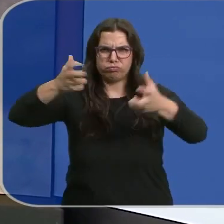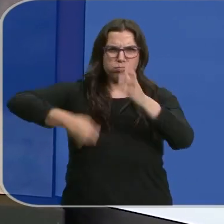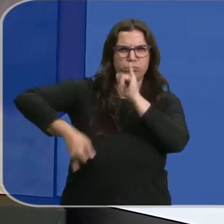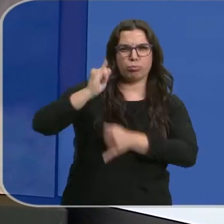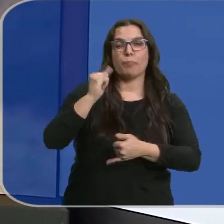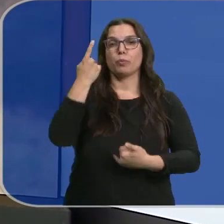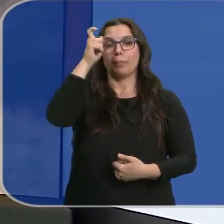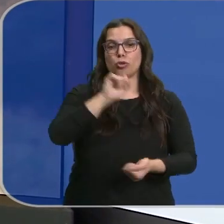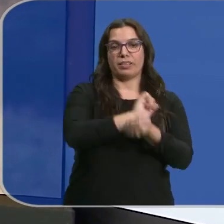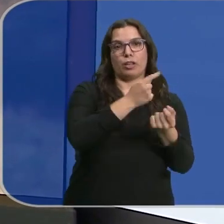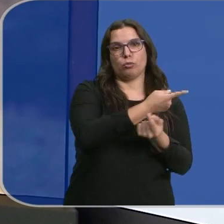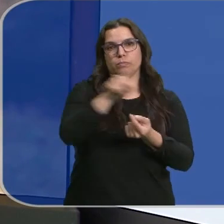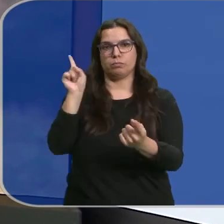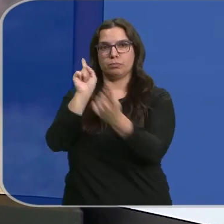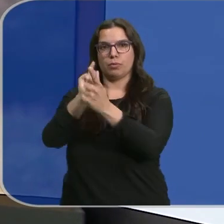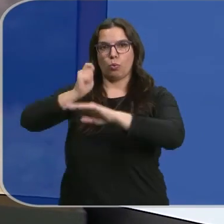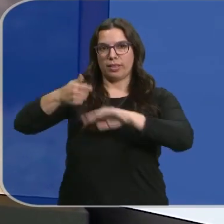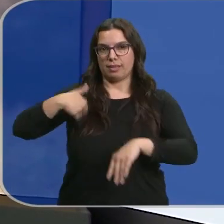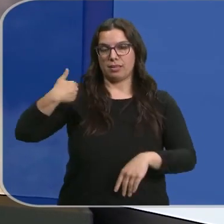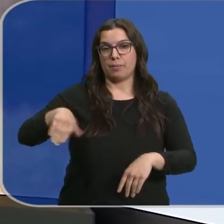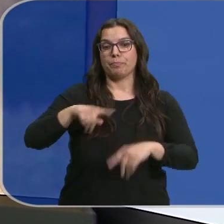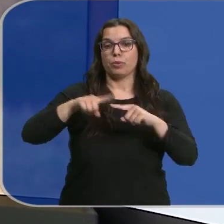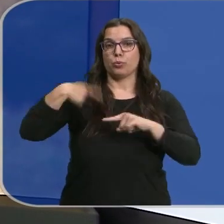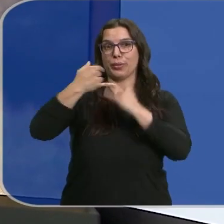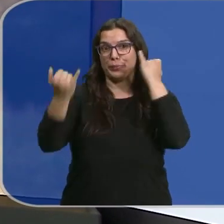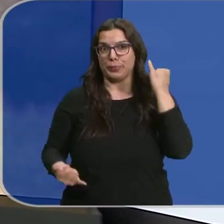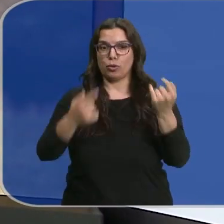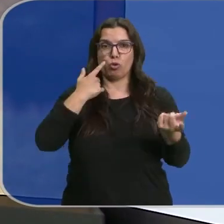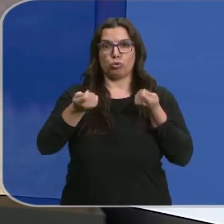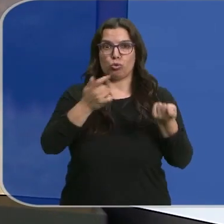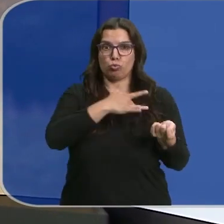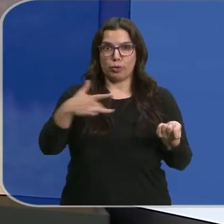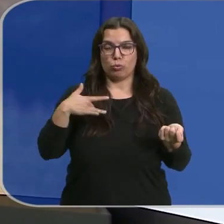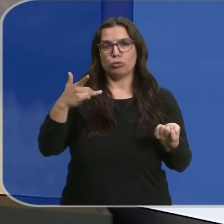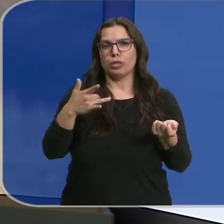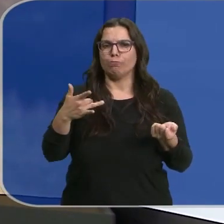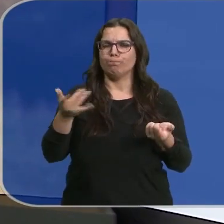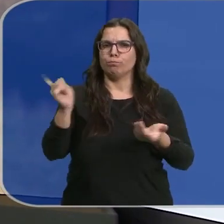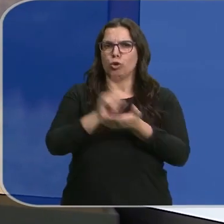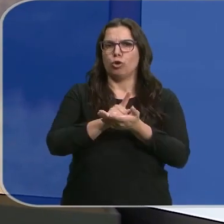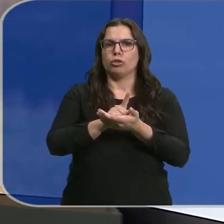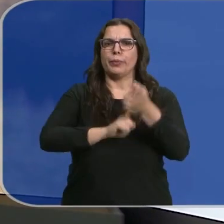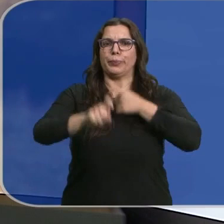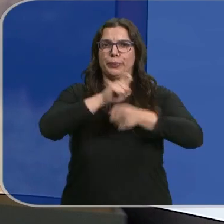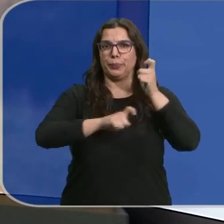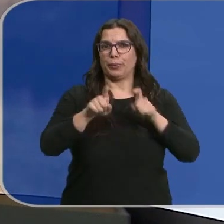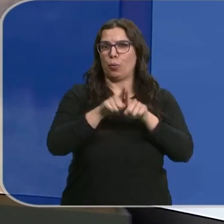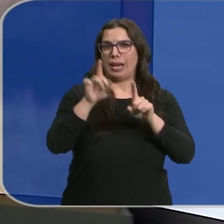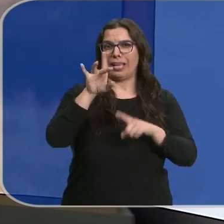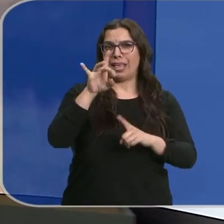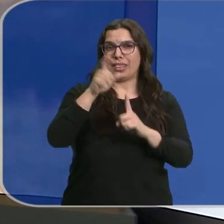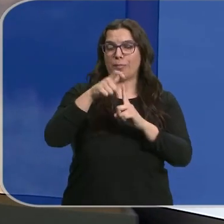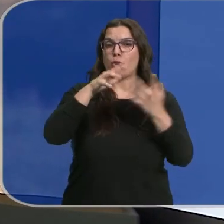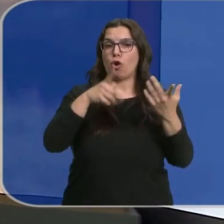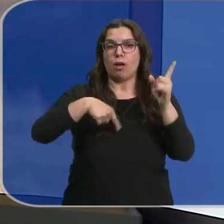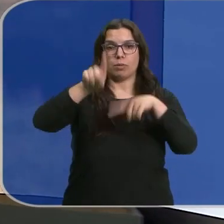Junta. Un detenido ha pasado a disposición judicial. La crisis que ha generado el control de la tuberculosis vuelve a la casilla previa al 15 de mayo. El ganado